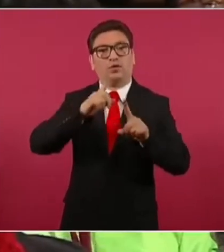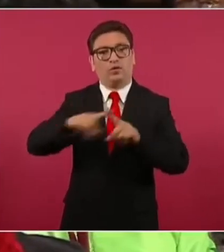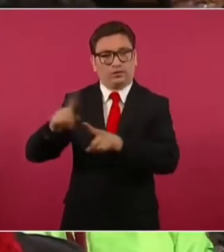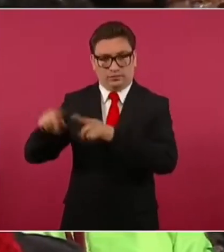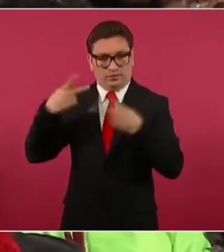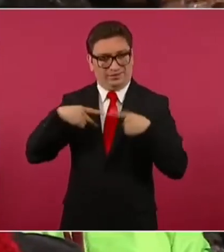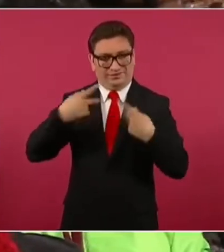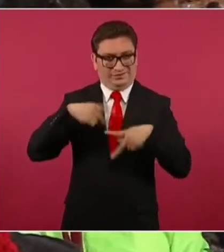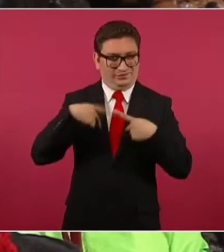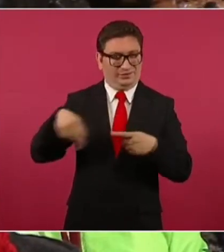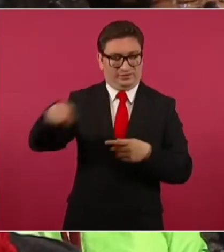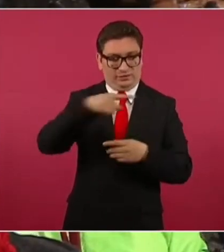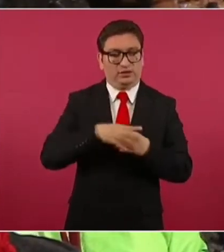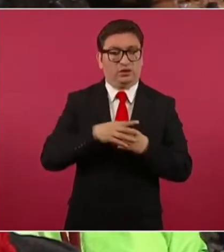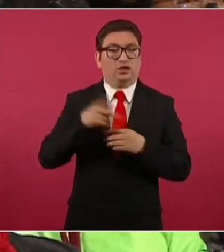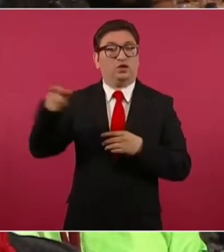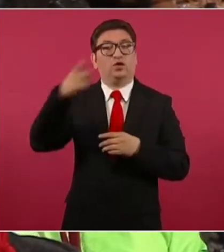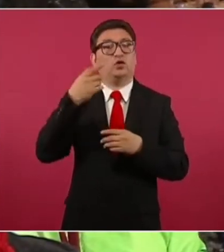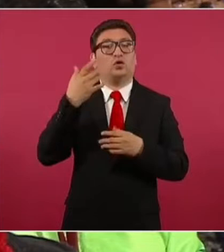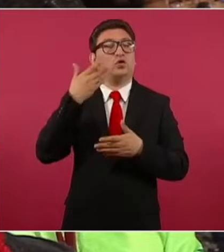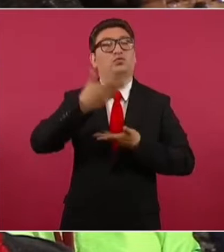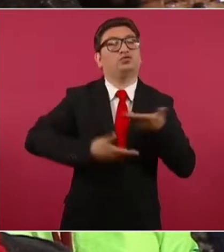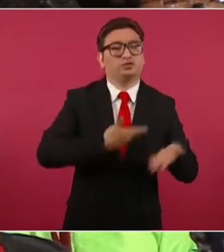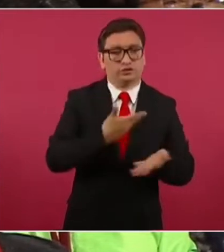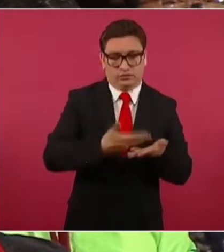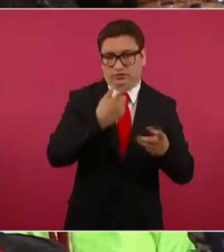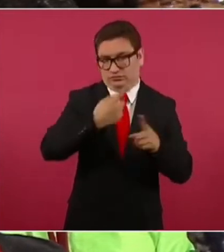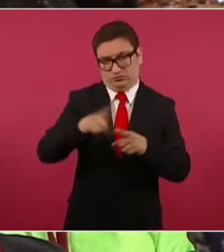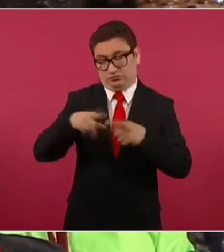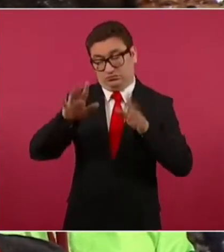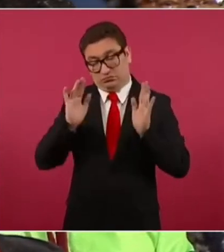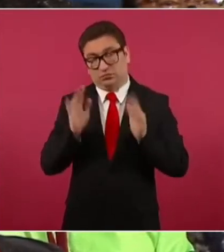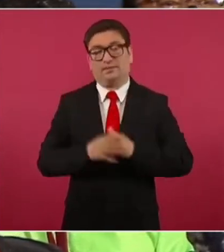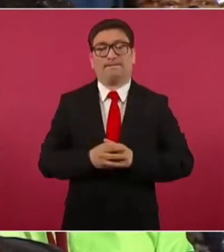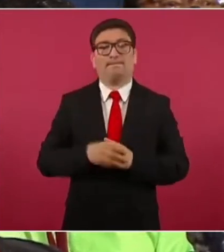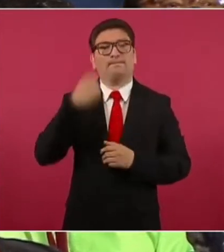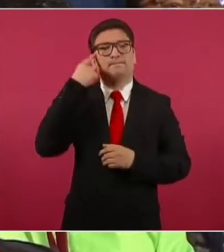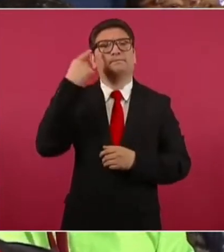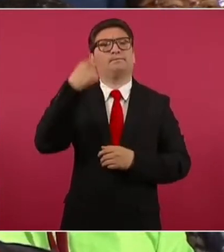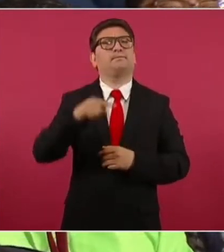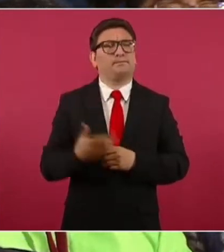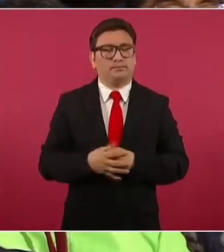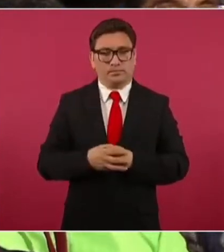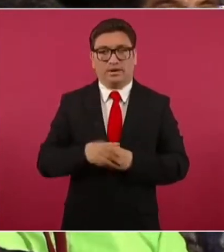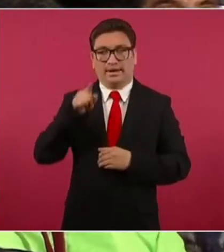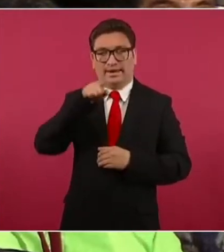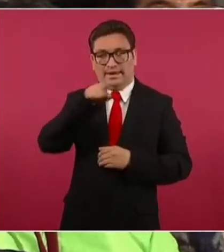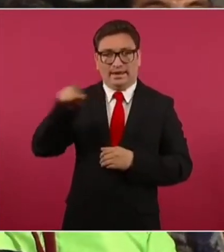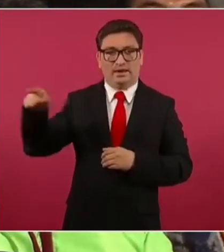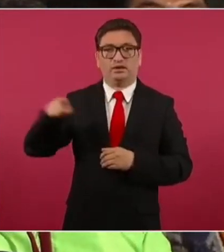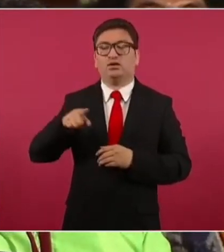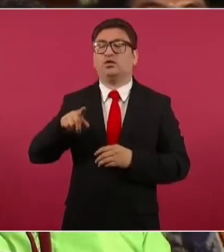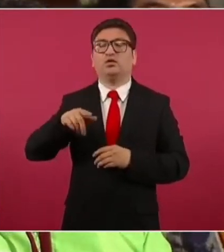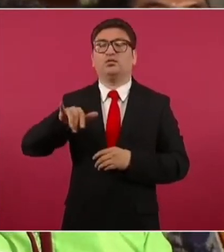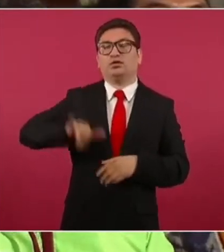intelectuales que alquilan o prestan sus servicios, si así le podemos decir, para hablar sobre los